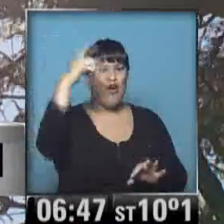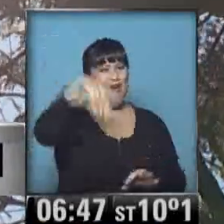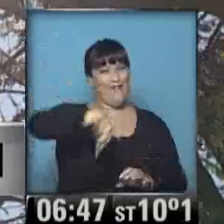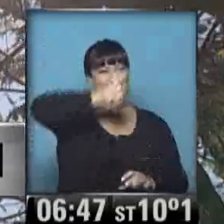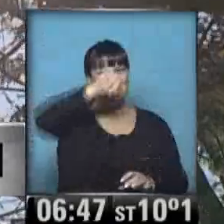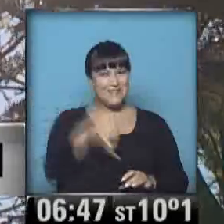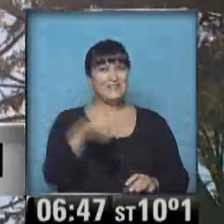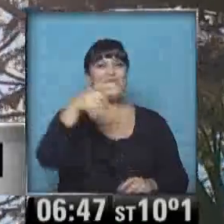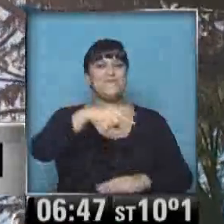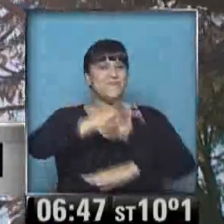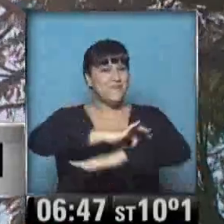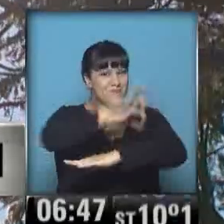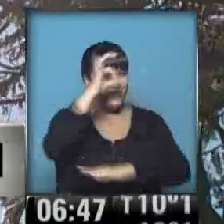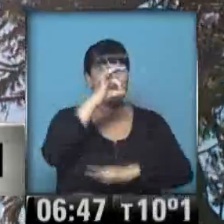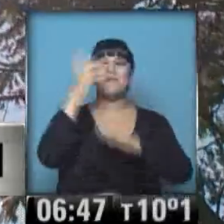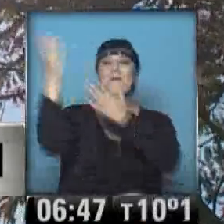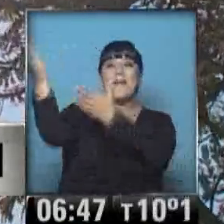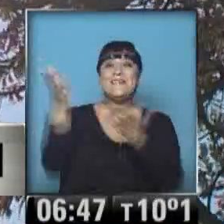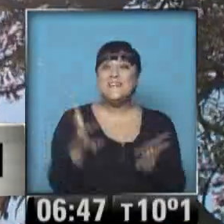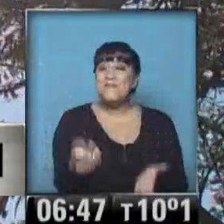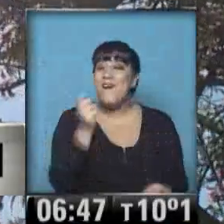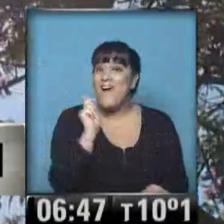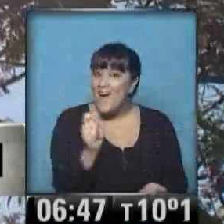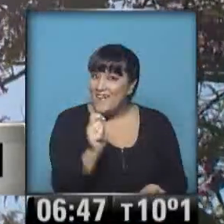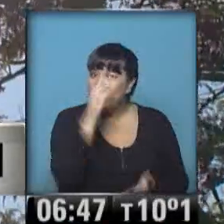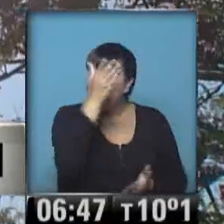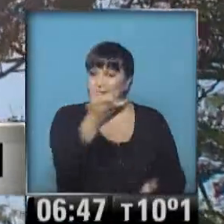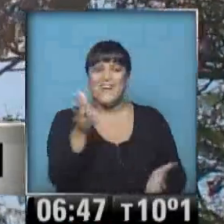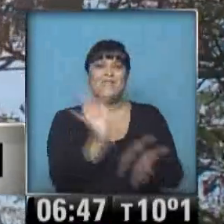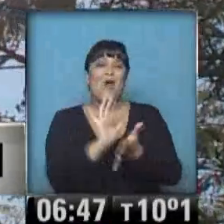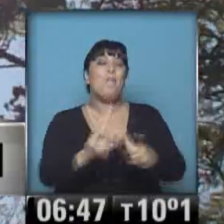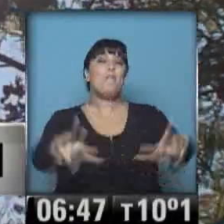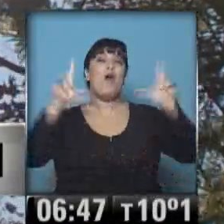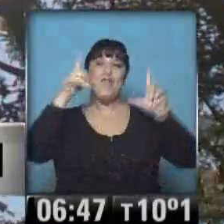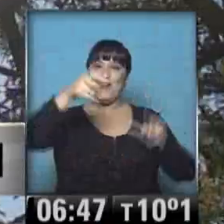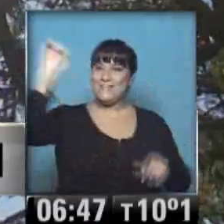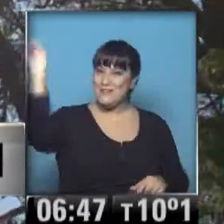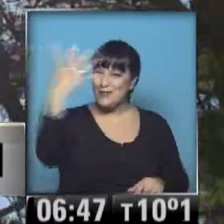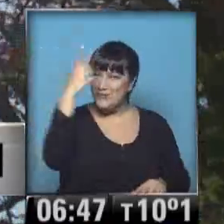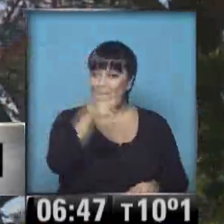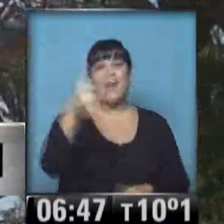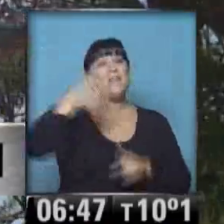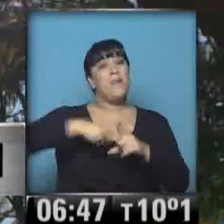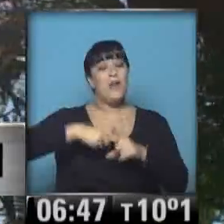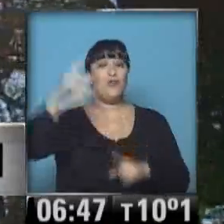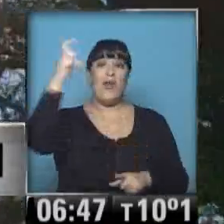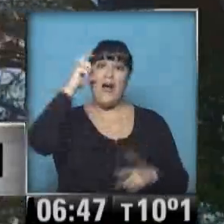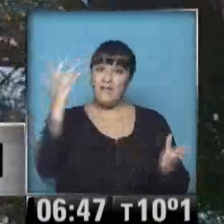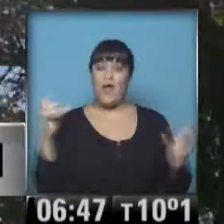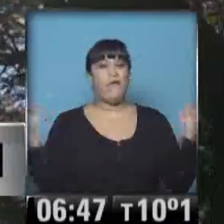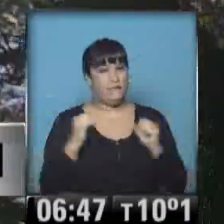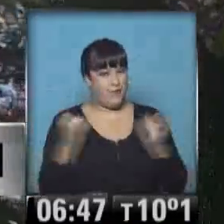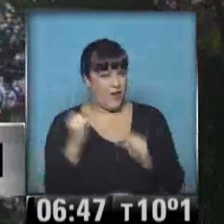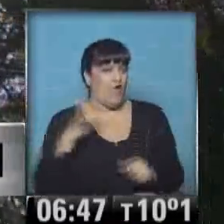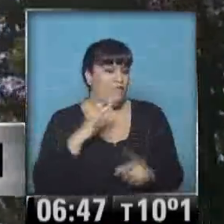Ahí está el amanecer, les presentamos al protagonista. Sí. Bueno, decías, temperatura 10, está fresco